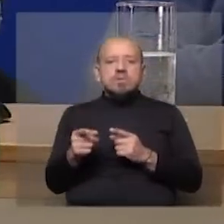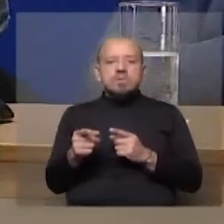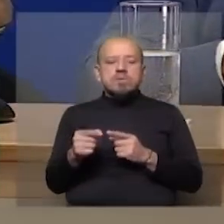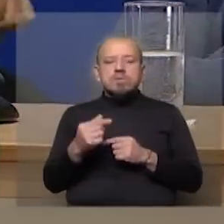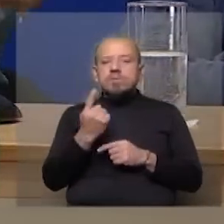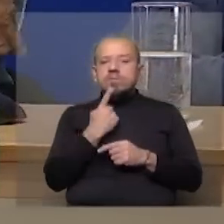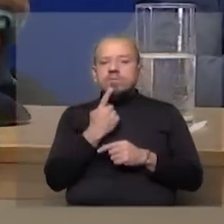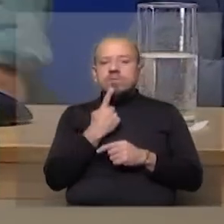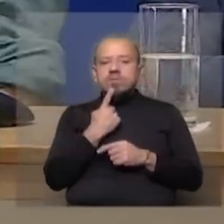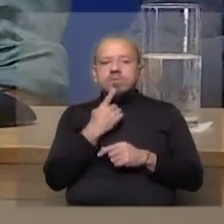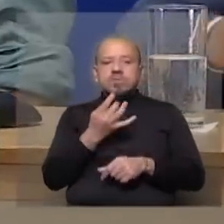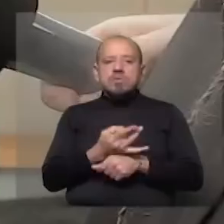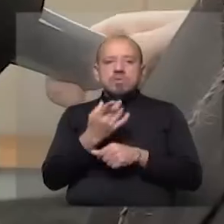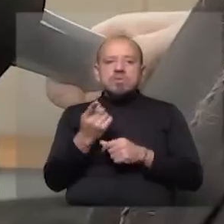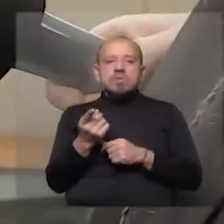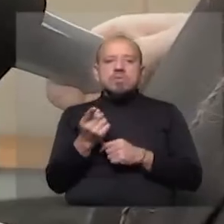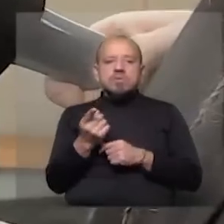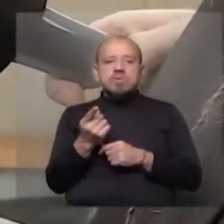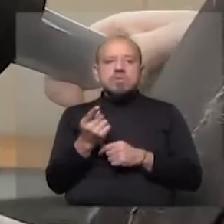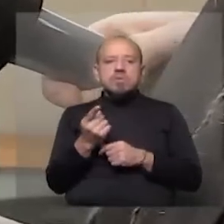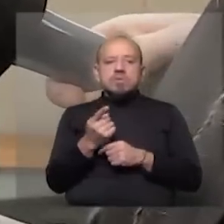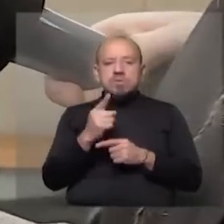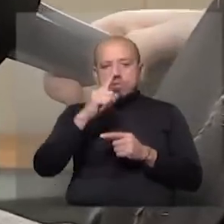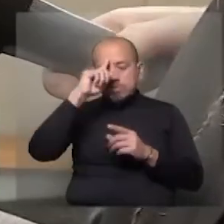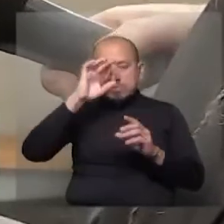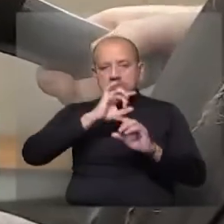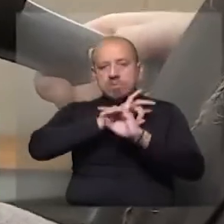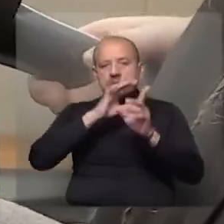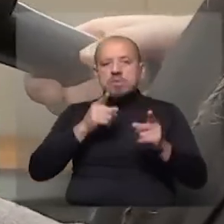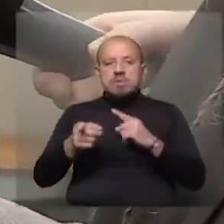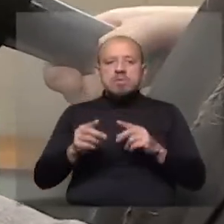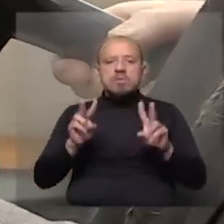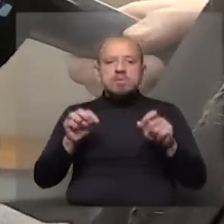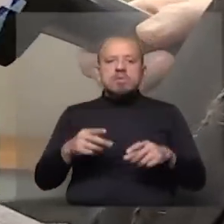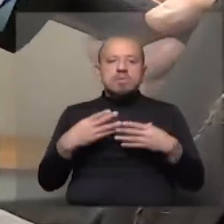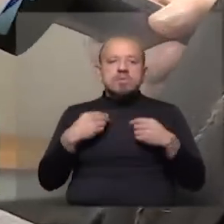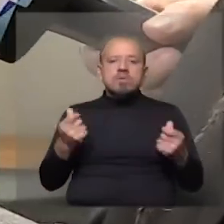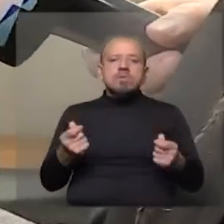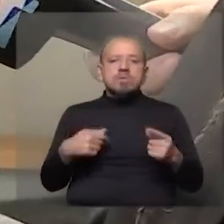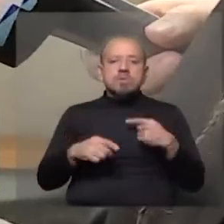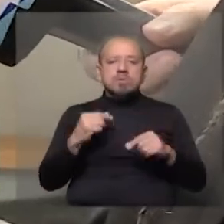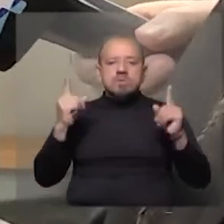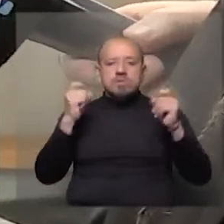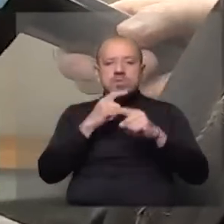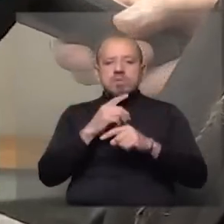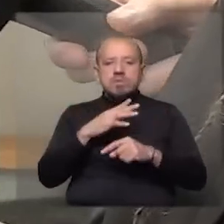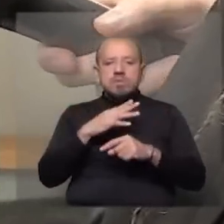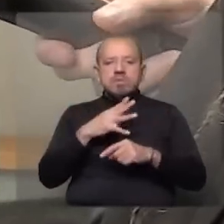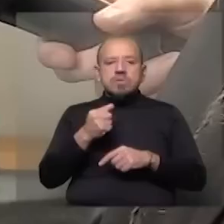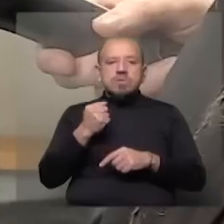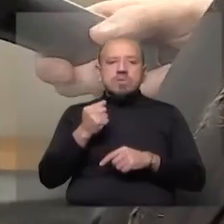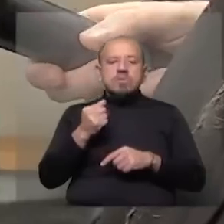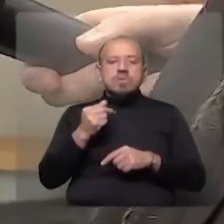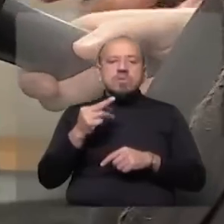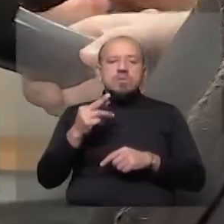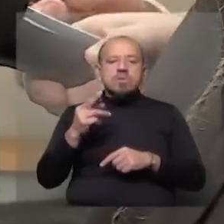políticos profesionales y está claro que un tema que es tan sensible que muchas veces es muy difícil encontrar respuesta la